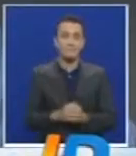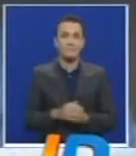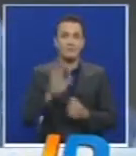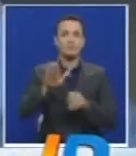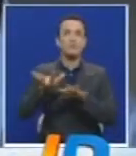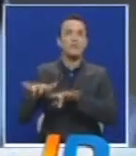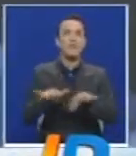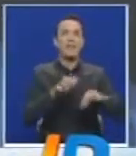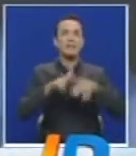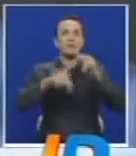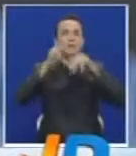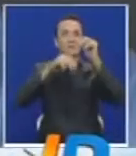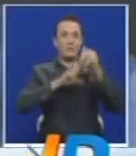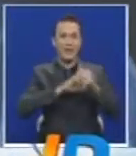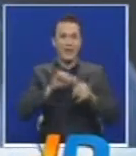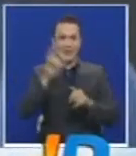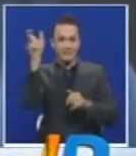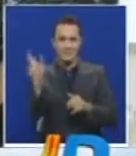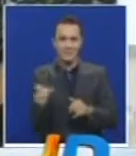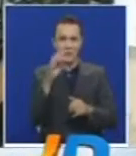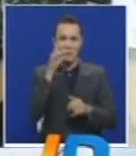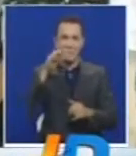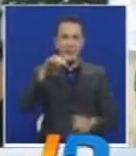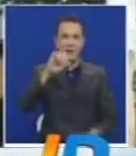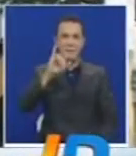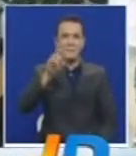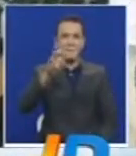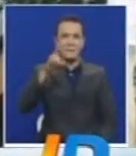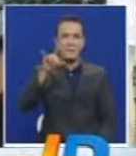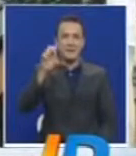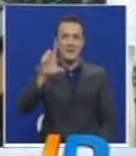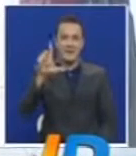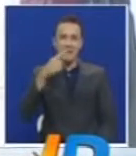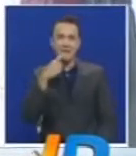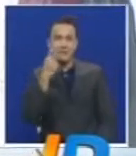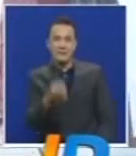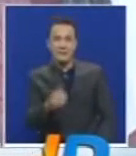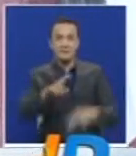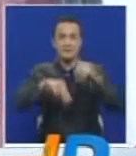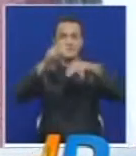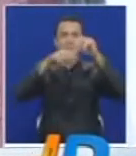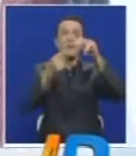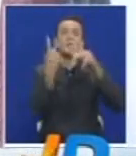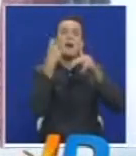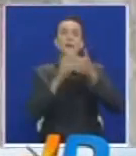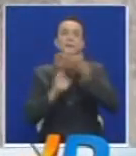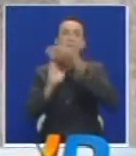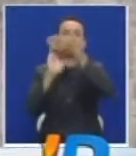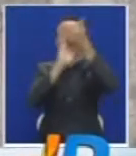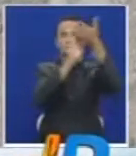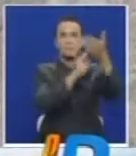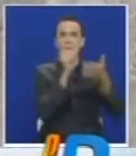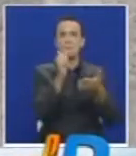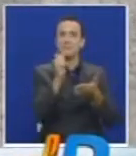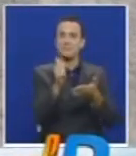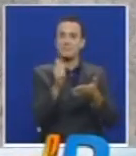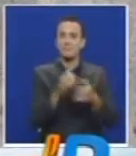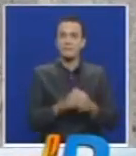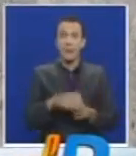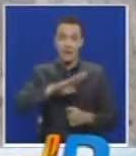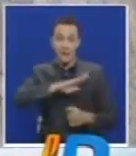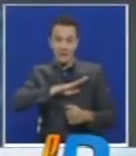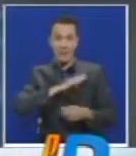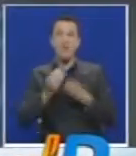de Infraestructura de Cali, Miguel Meléndez, atribuyó el deterioro de las áreas comunes de esta urbanización a la falta de mantenimiento. La alcaldía lo que hace